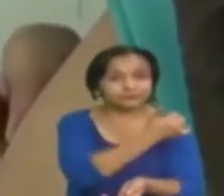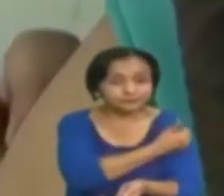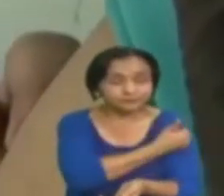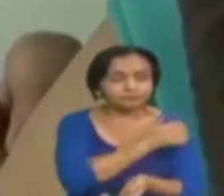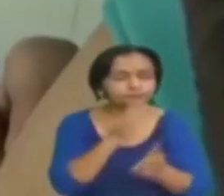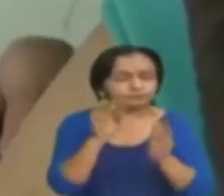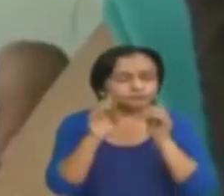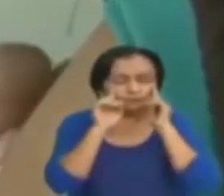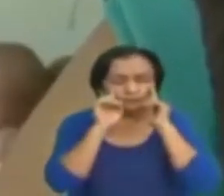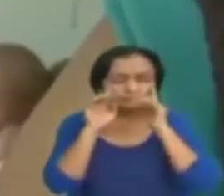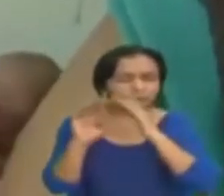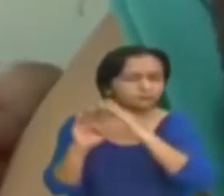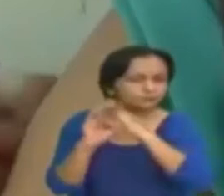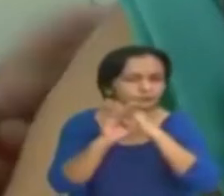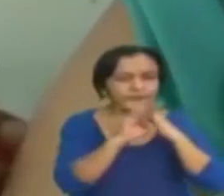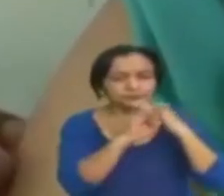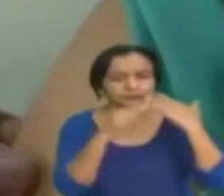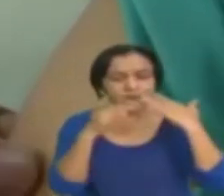Estamos vacunando